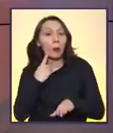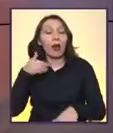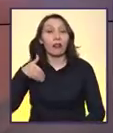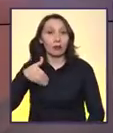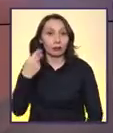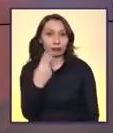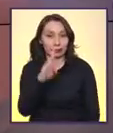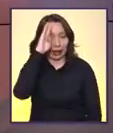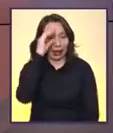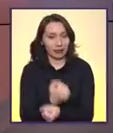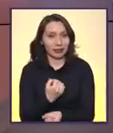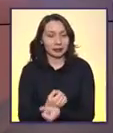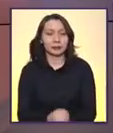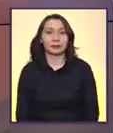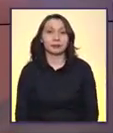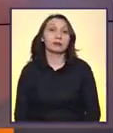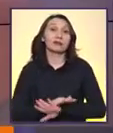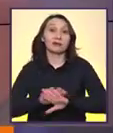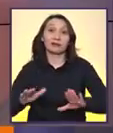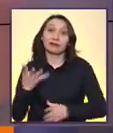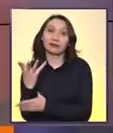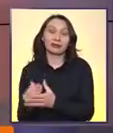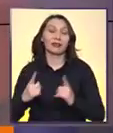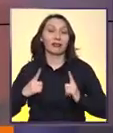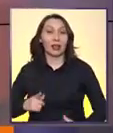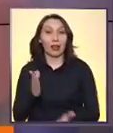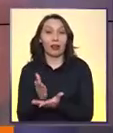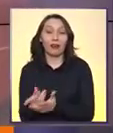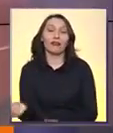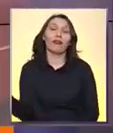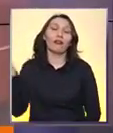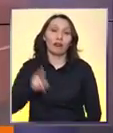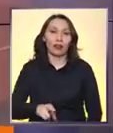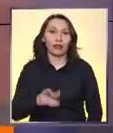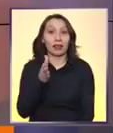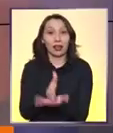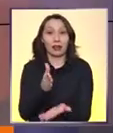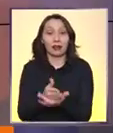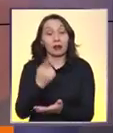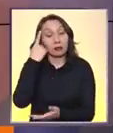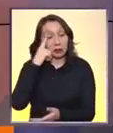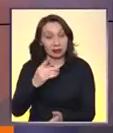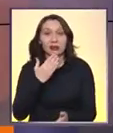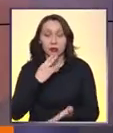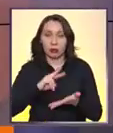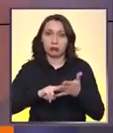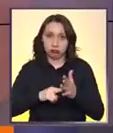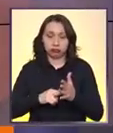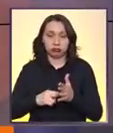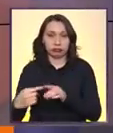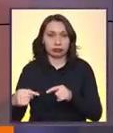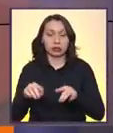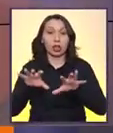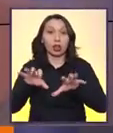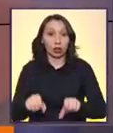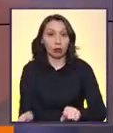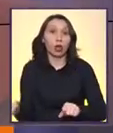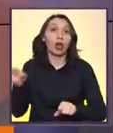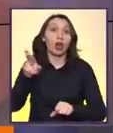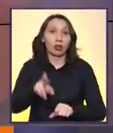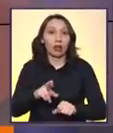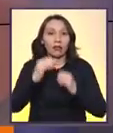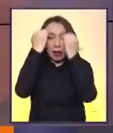dinero. Terminaron las vacaciones de los colegios, de vuelta a clases, pero también los conflictos. Reaparecieron las tomas, los encapuchados